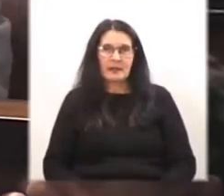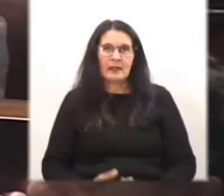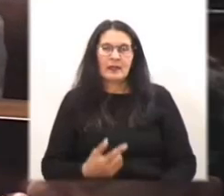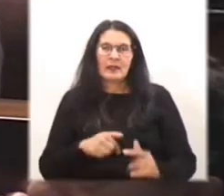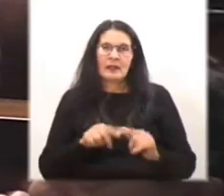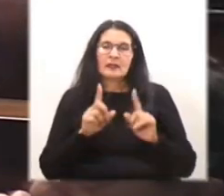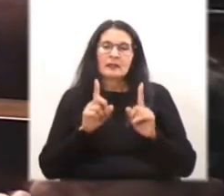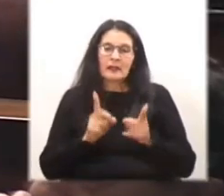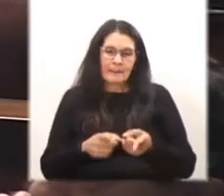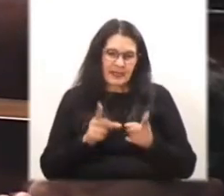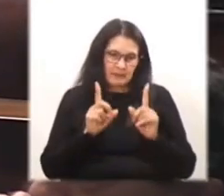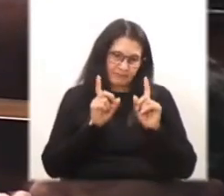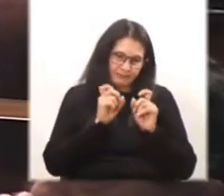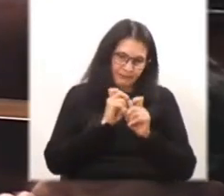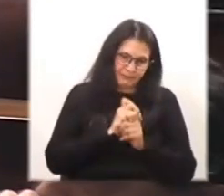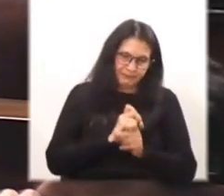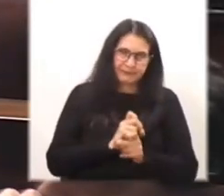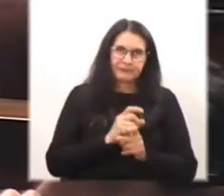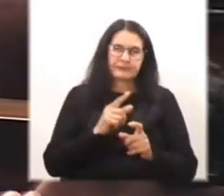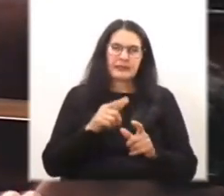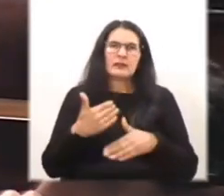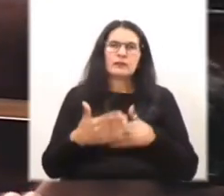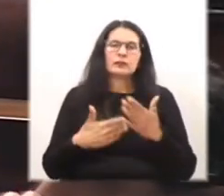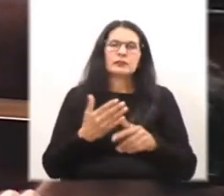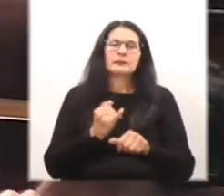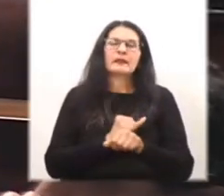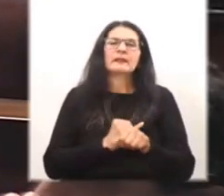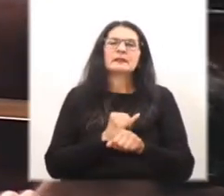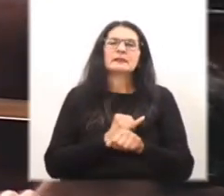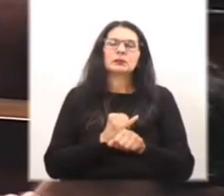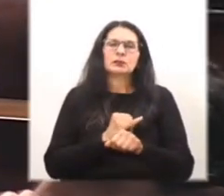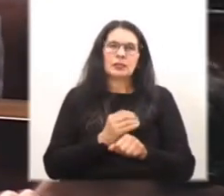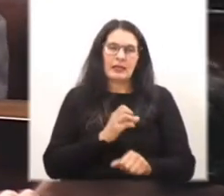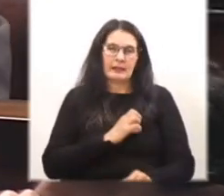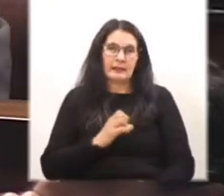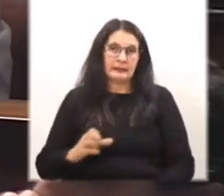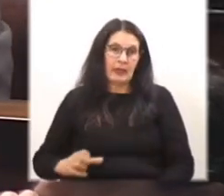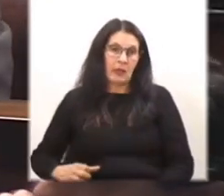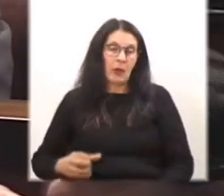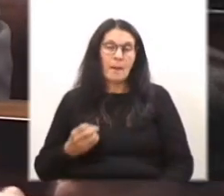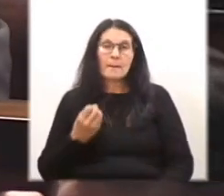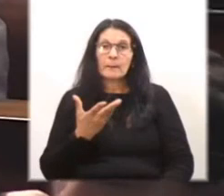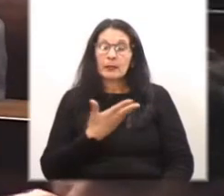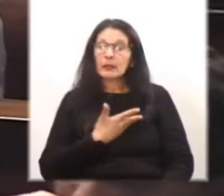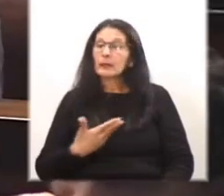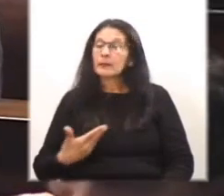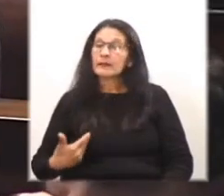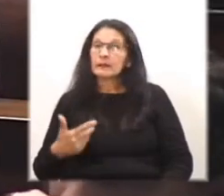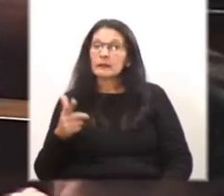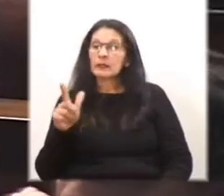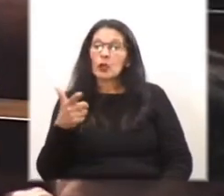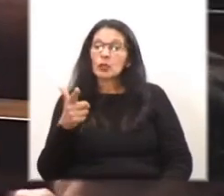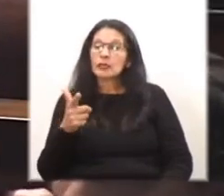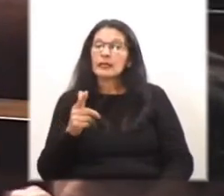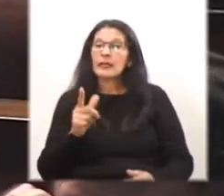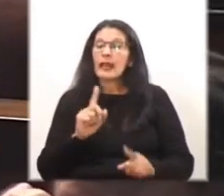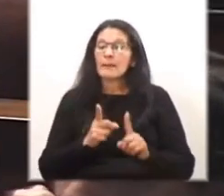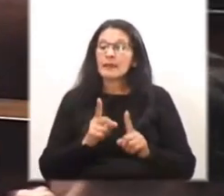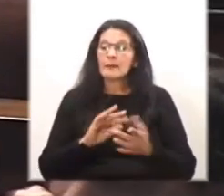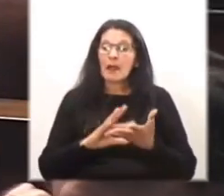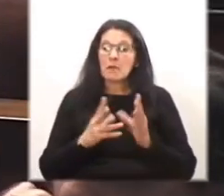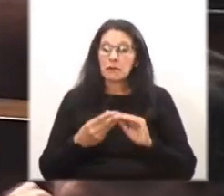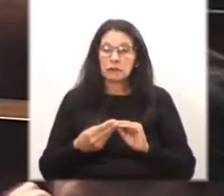también complejiza el funcionamiento institucional del Estado, porque el presidente de la República no tiene la misma vara, o no la